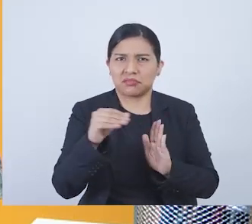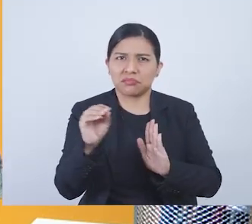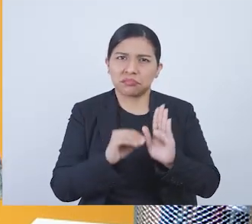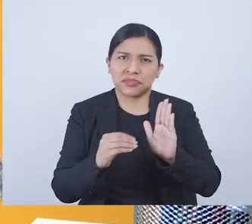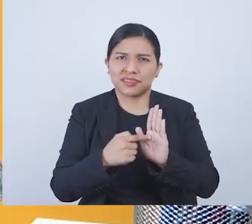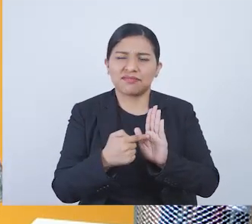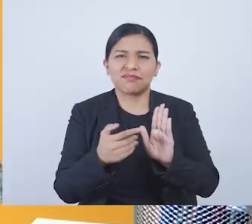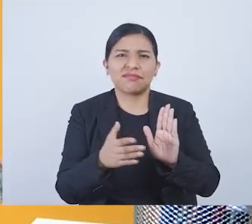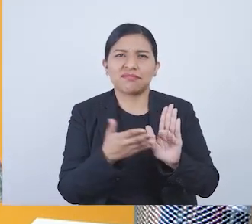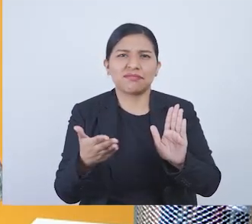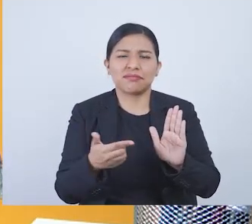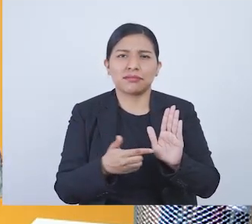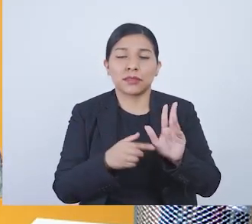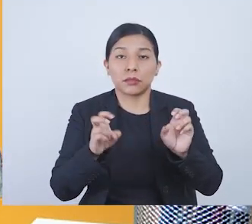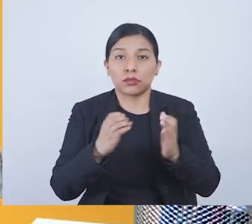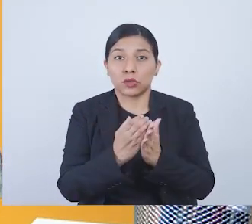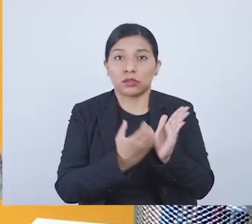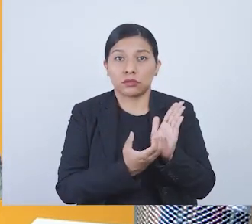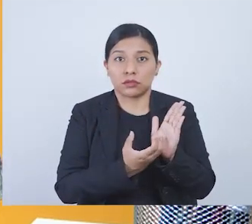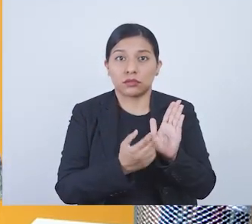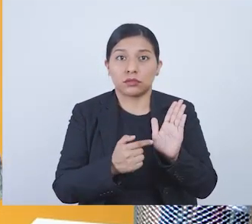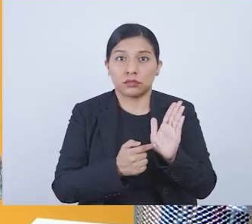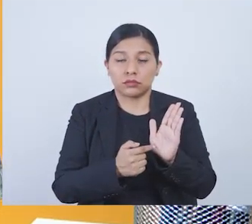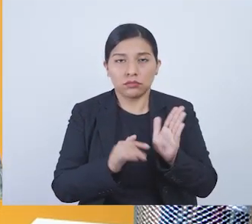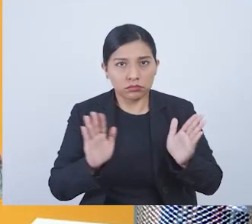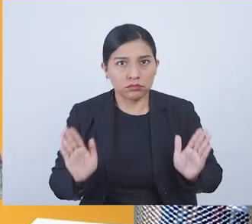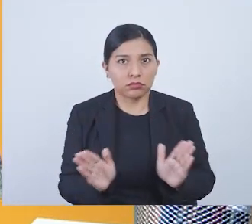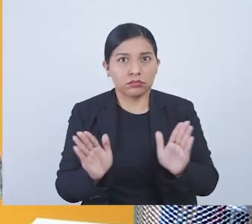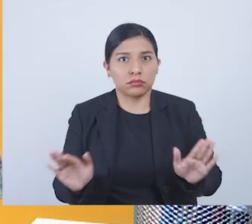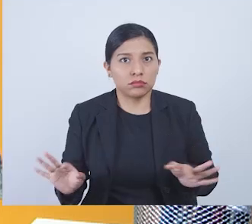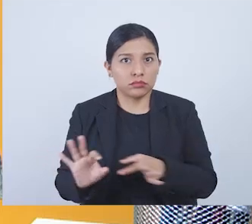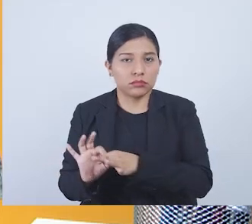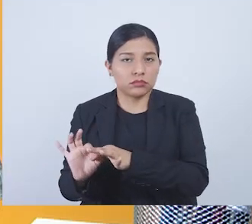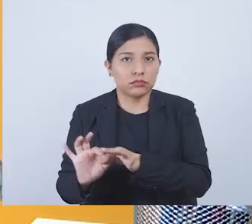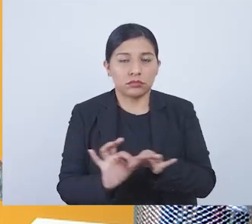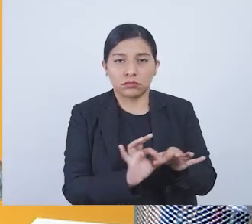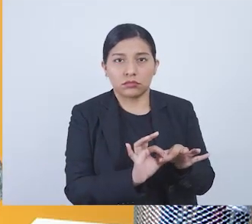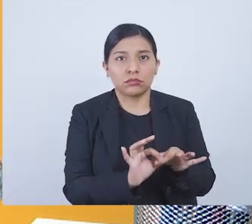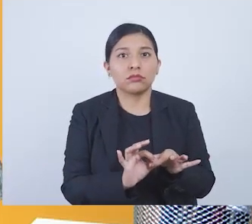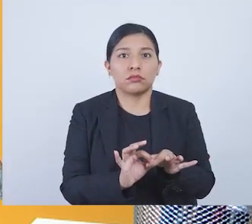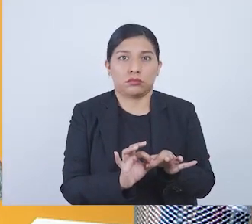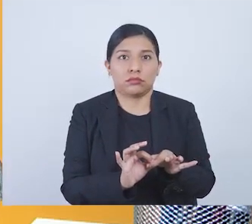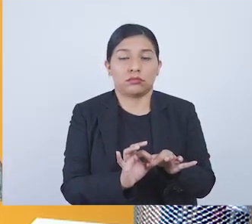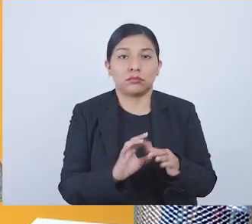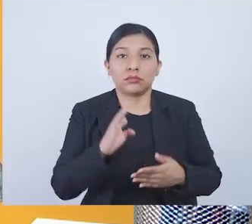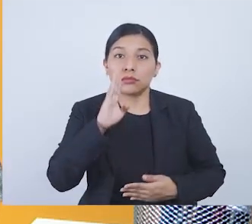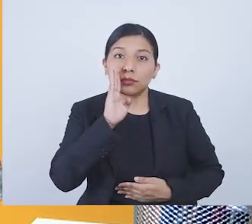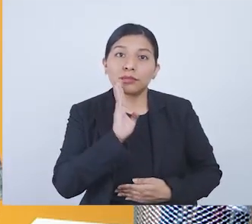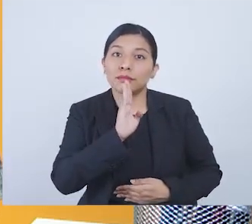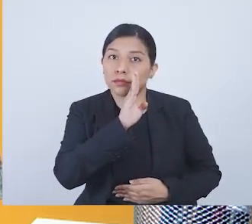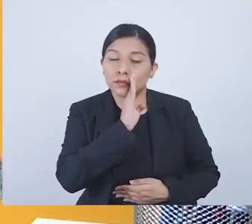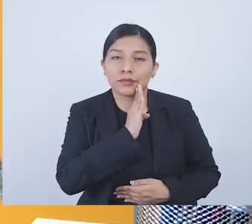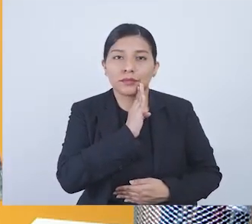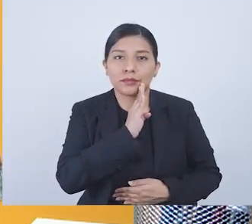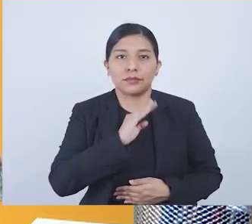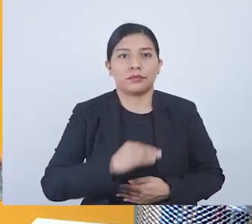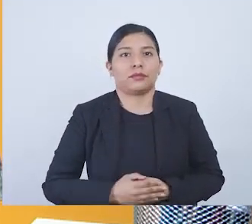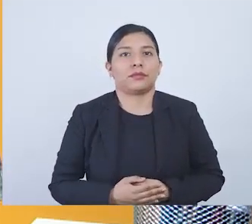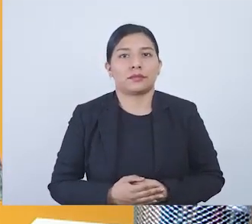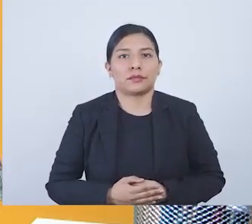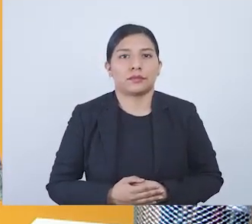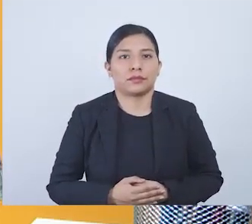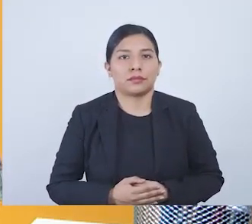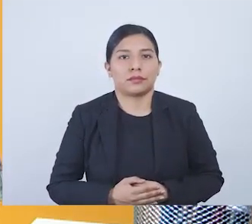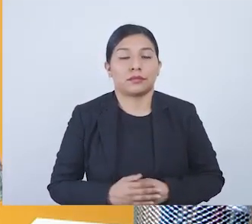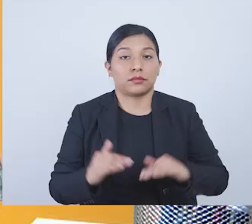contenido curricular, engarzarlo con el programa de estudio de bachillerato, con el